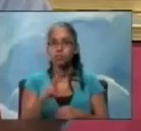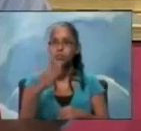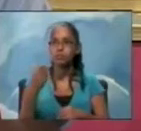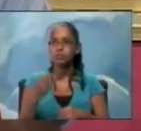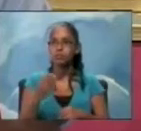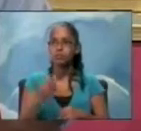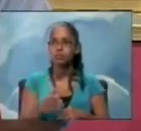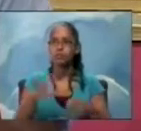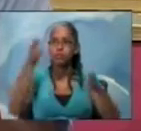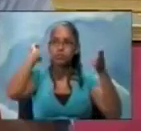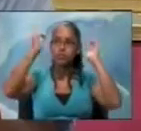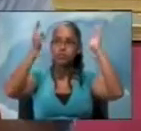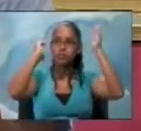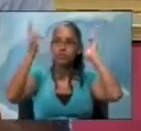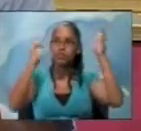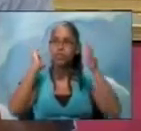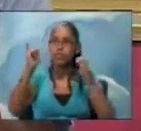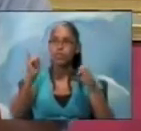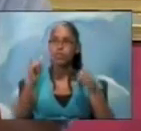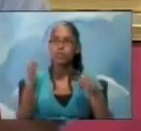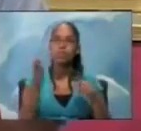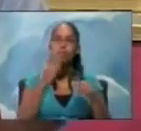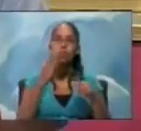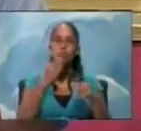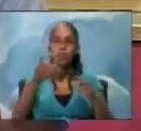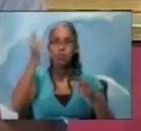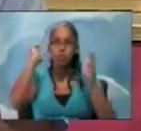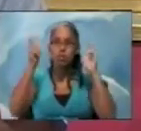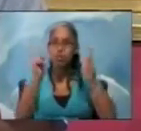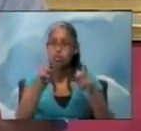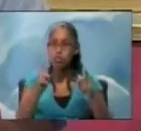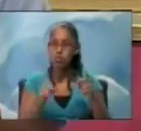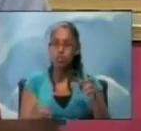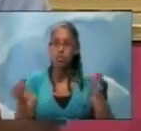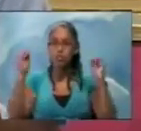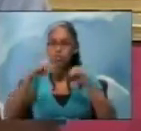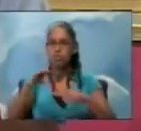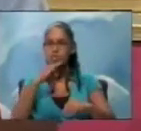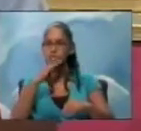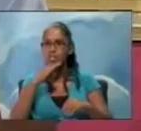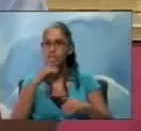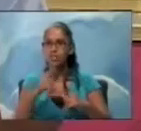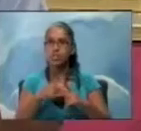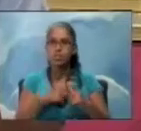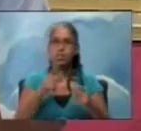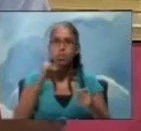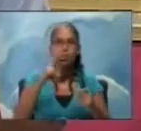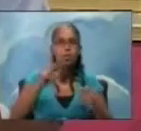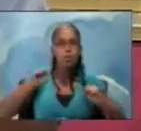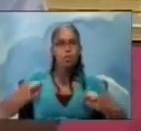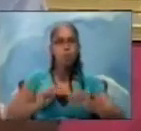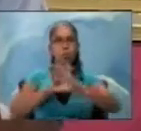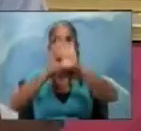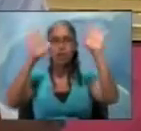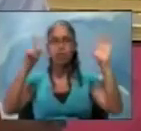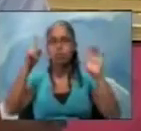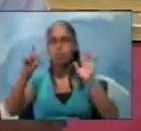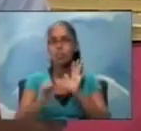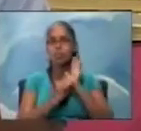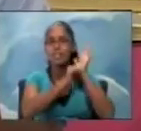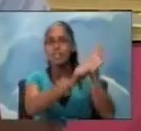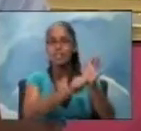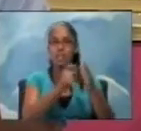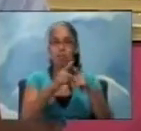el pollino y la madre del pollino no se alteraron, lo vieron como un milagro, como una señal.